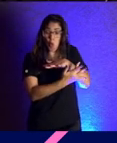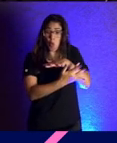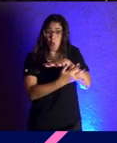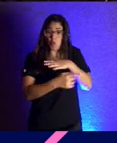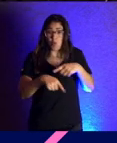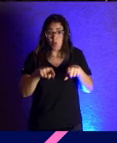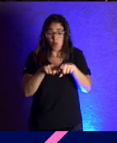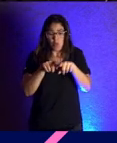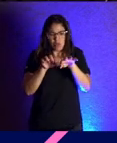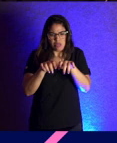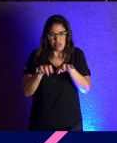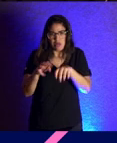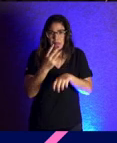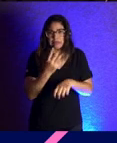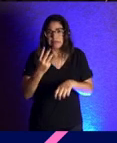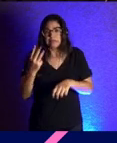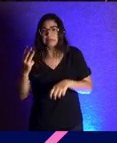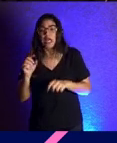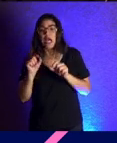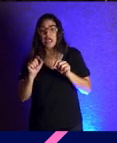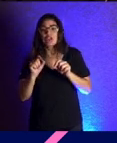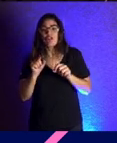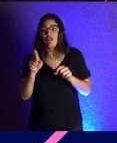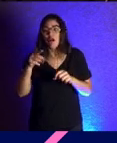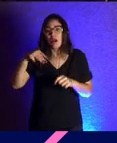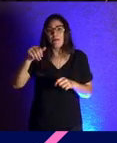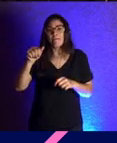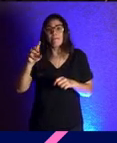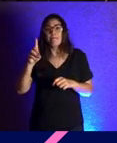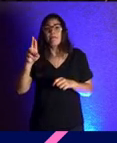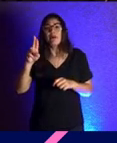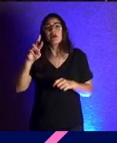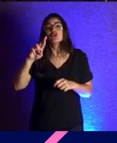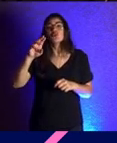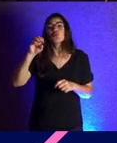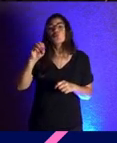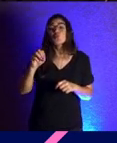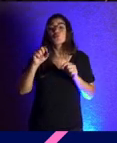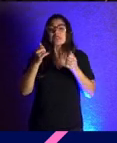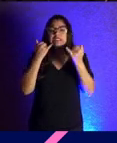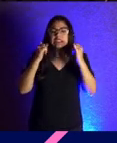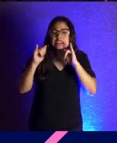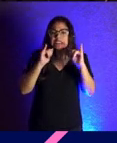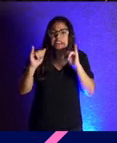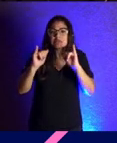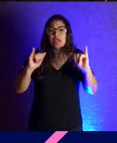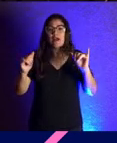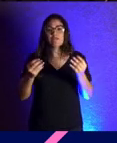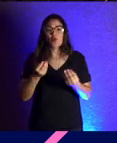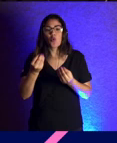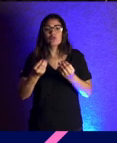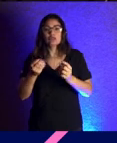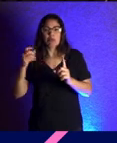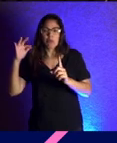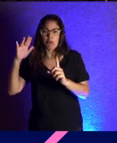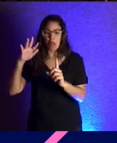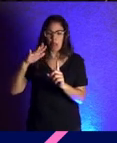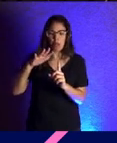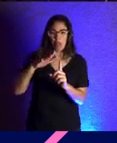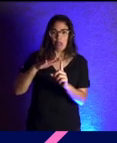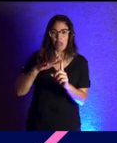Maduro intentaba promover una etapa de contingencia que no fue la nuestra, la ocupación durante la